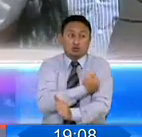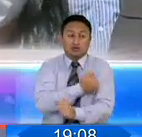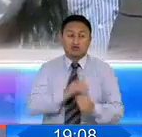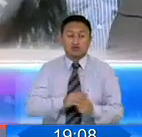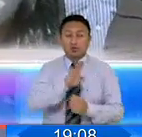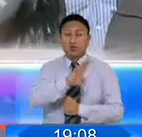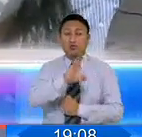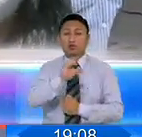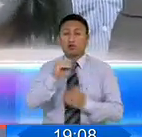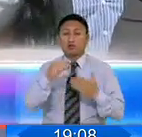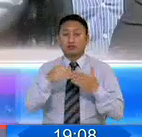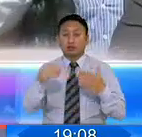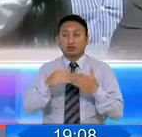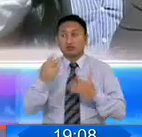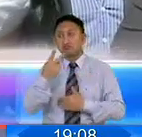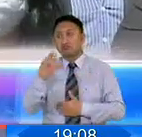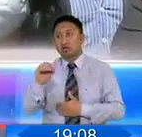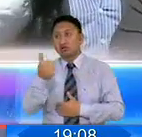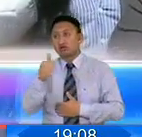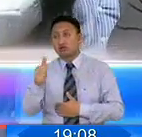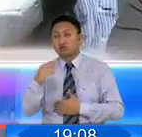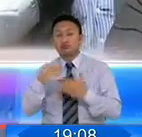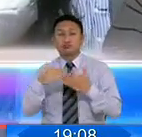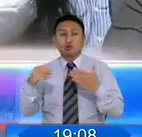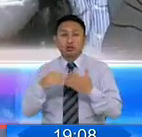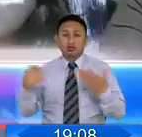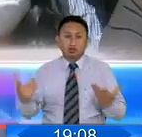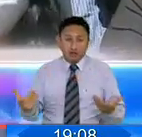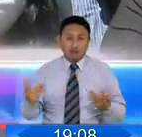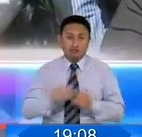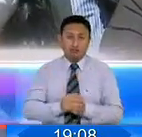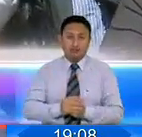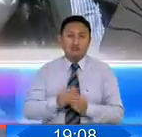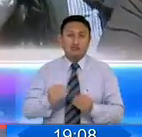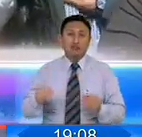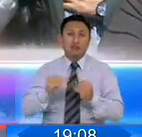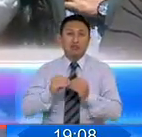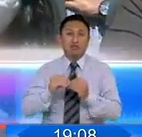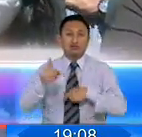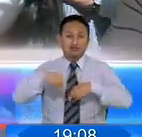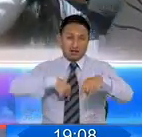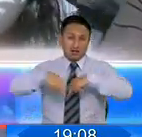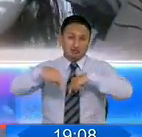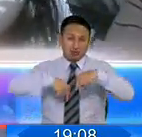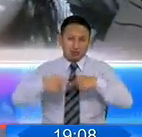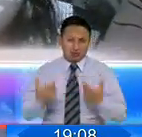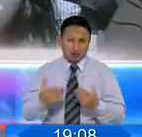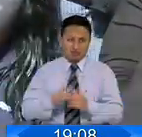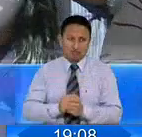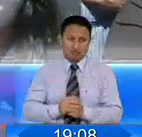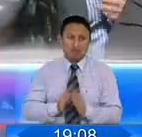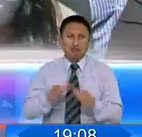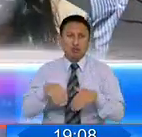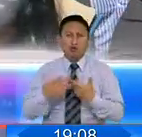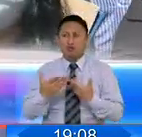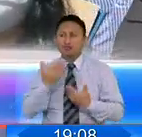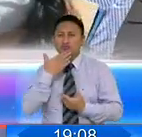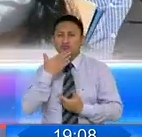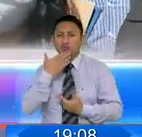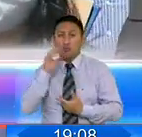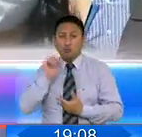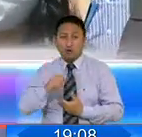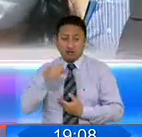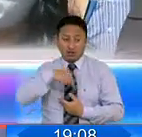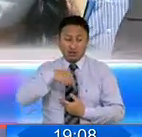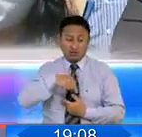los $20, hasta los $10 y más la logística. Estamos nosotros buscando la más adecuada para nuestra